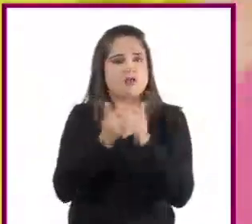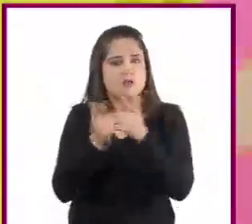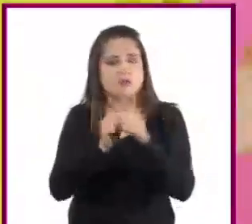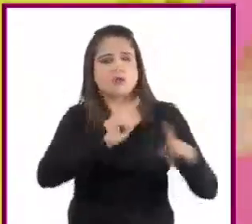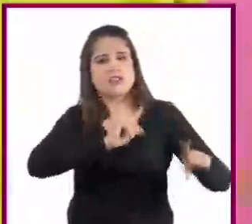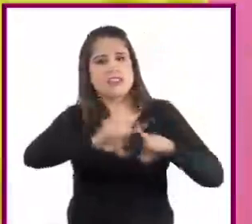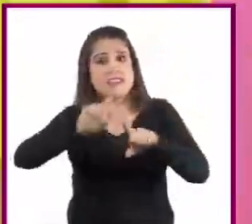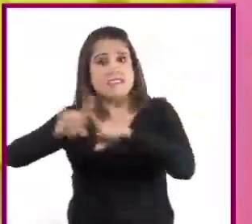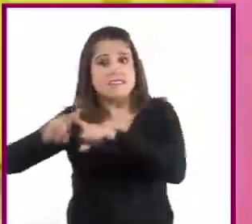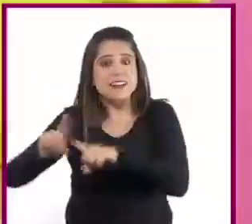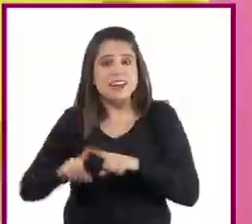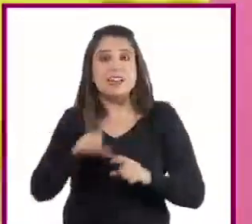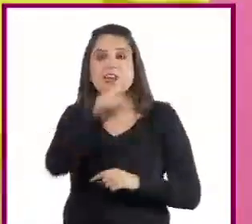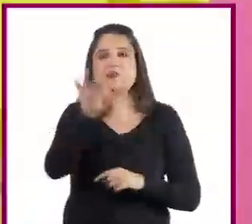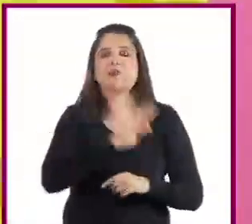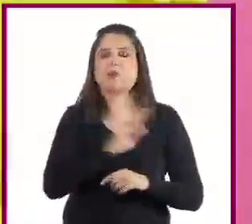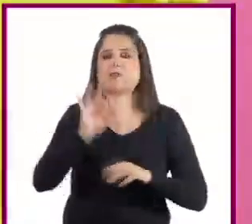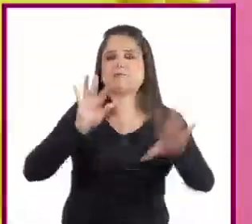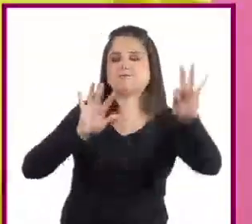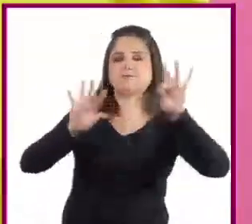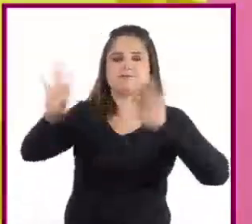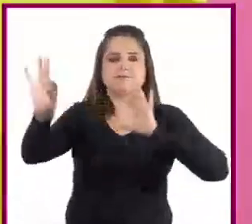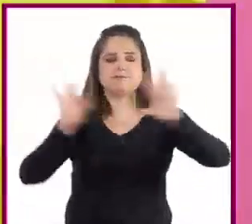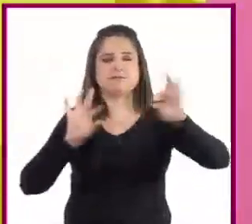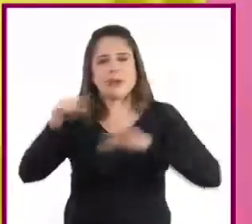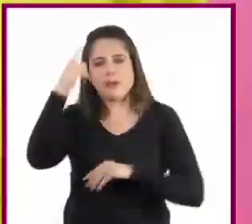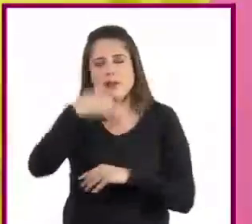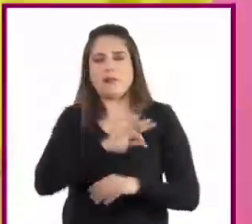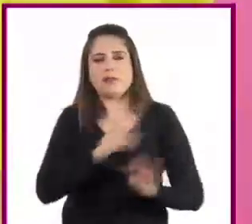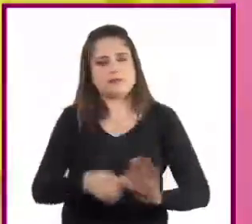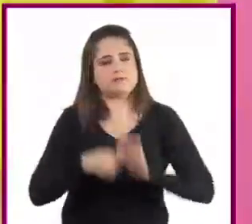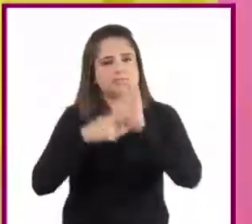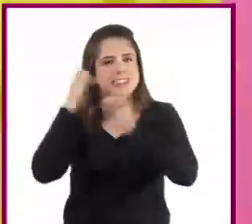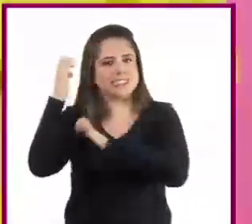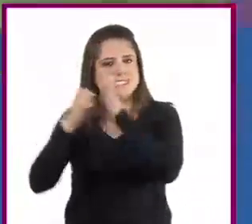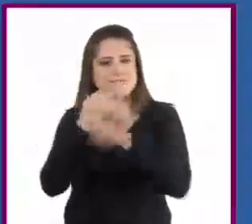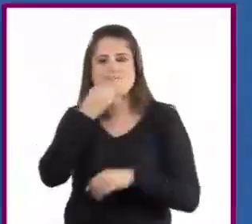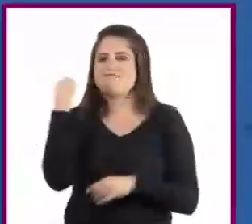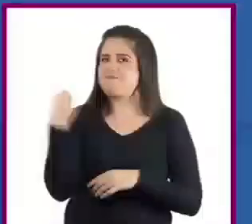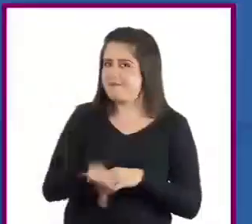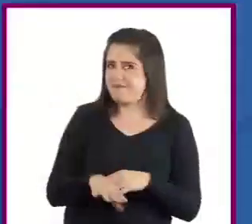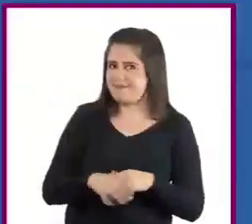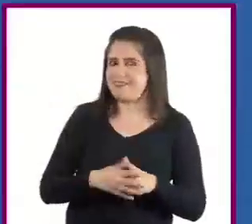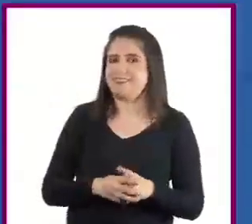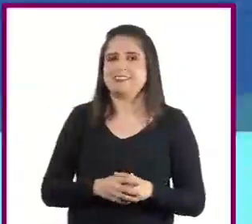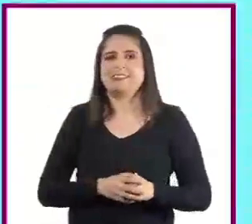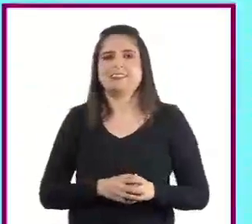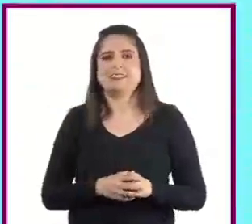diferentes opciones que puedes elegir para realizar una presentación atractiva.